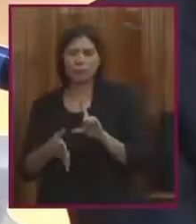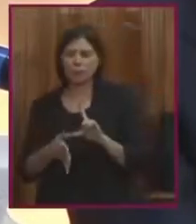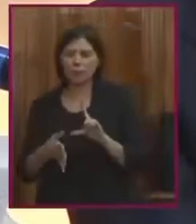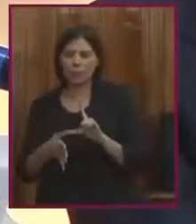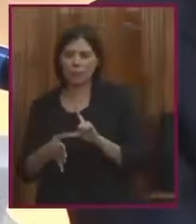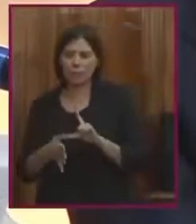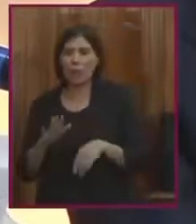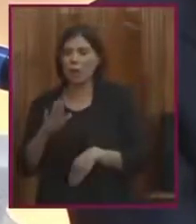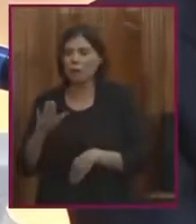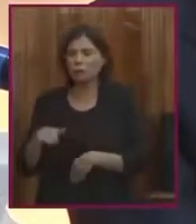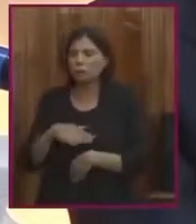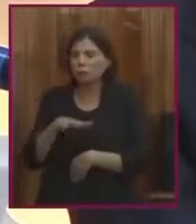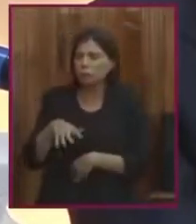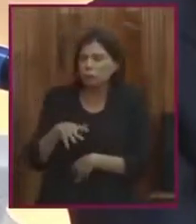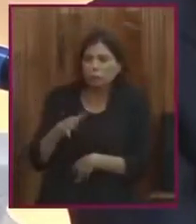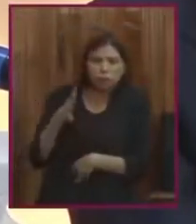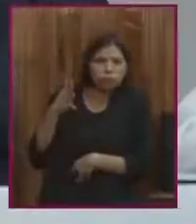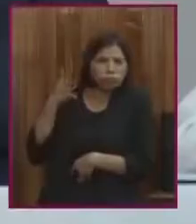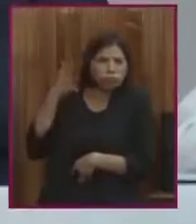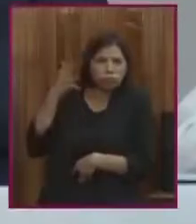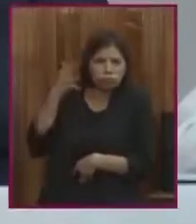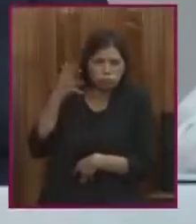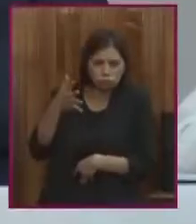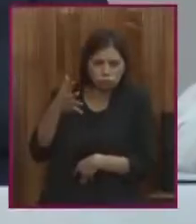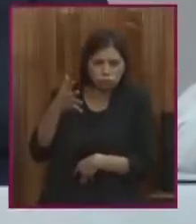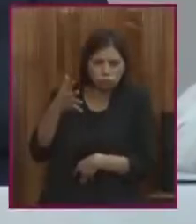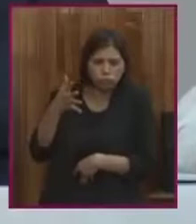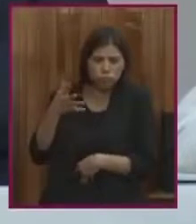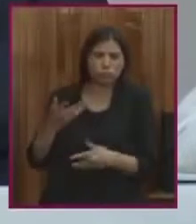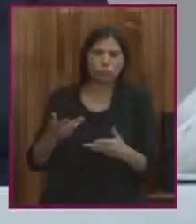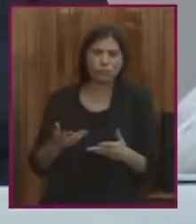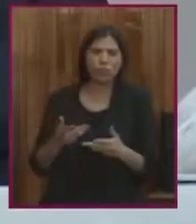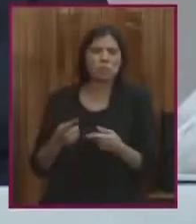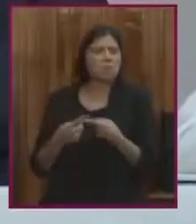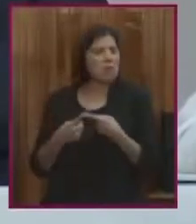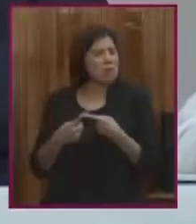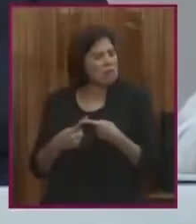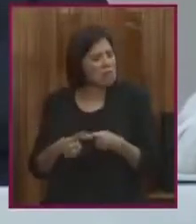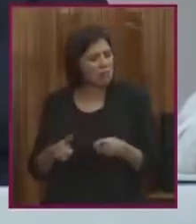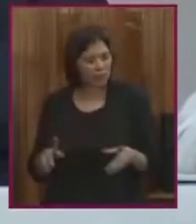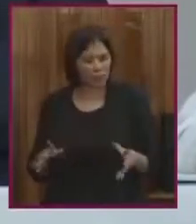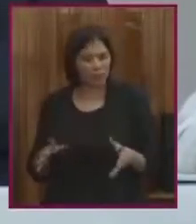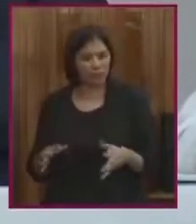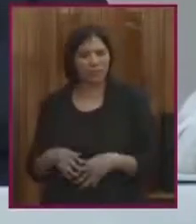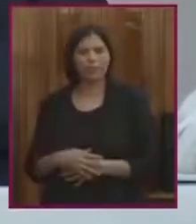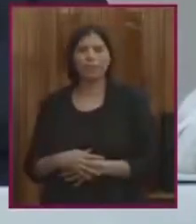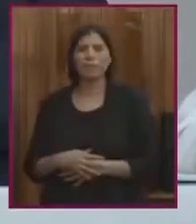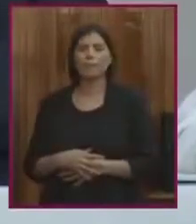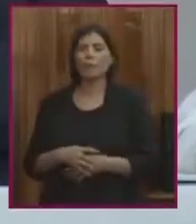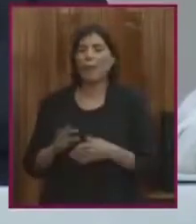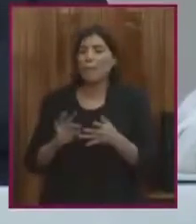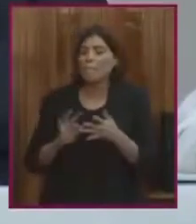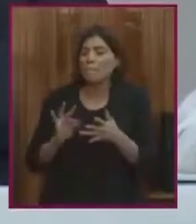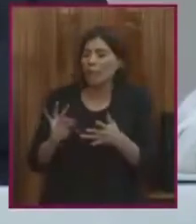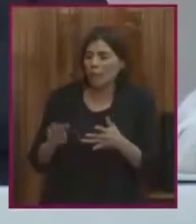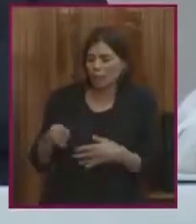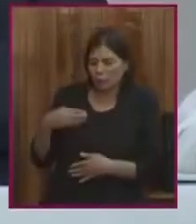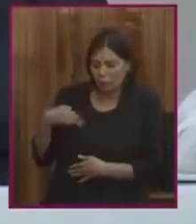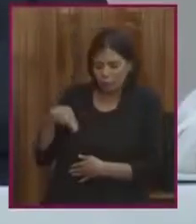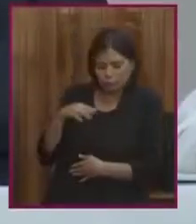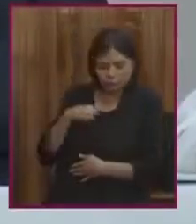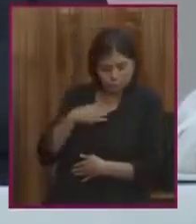buscan, por el mañana, perdón, y buscan una realidad diferente, una pedagogía